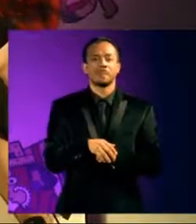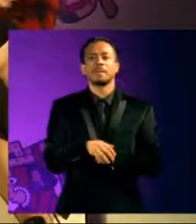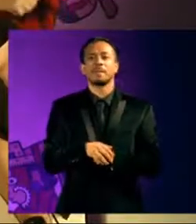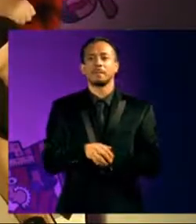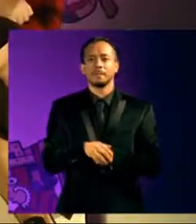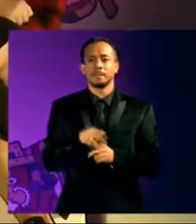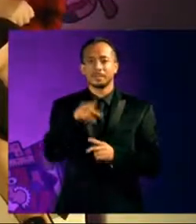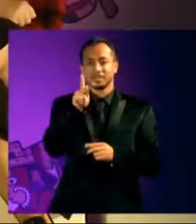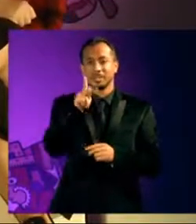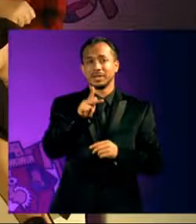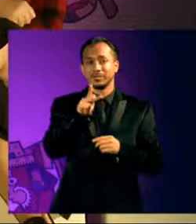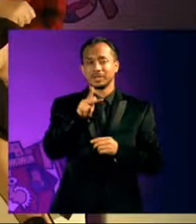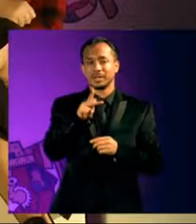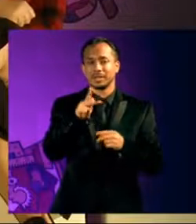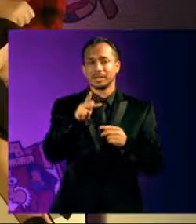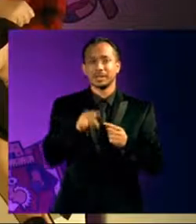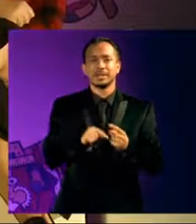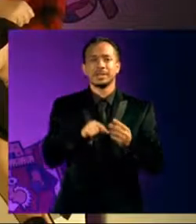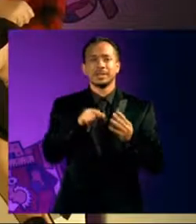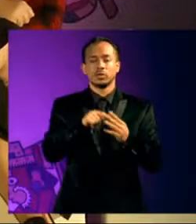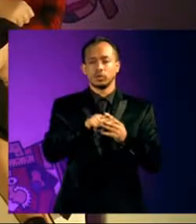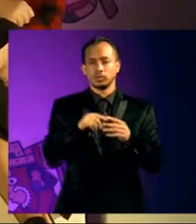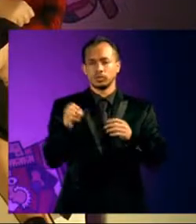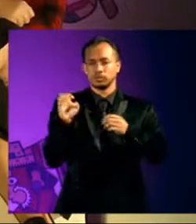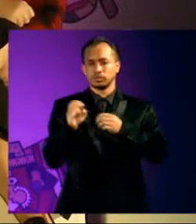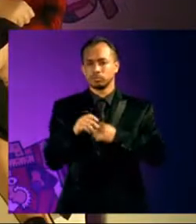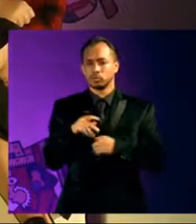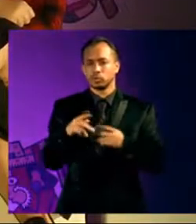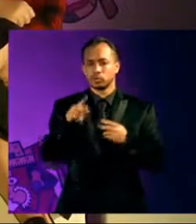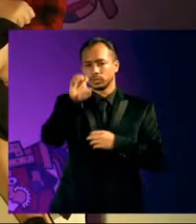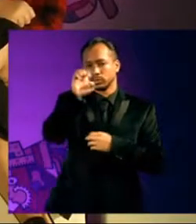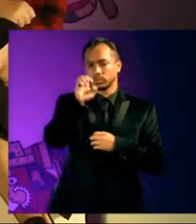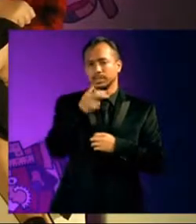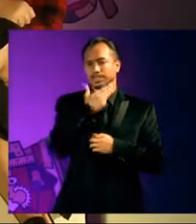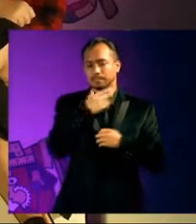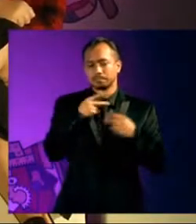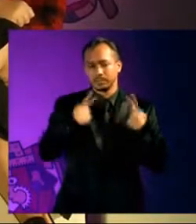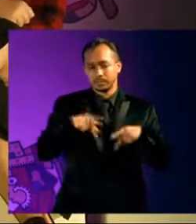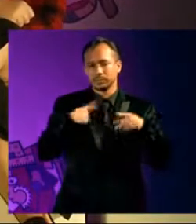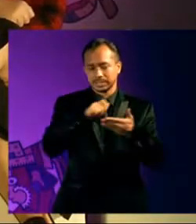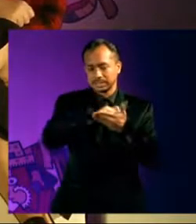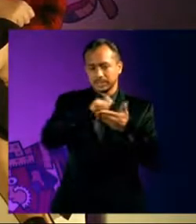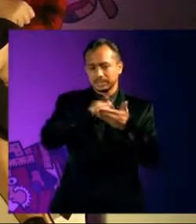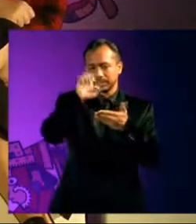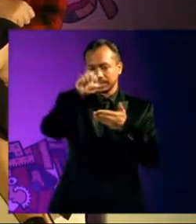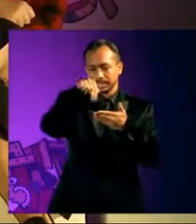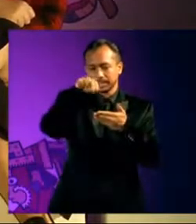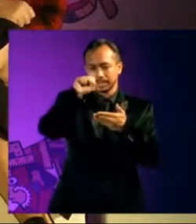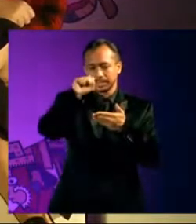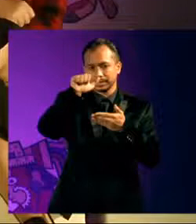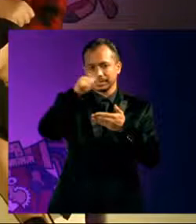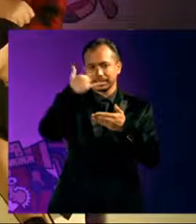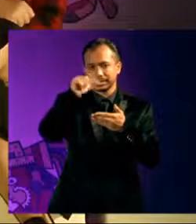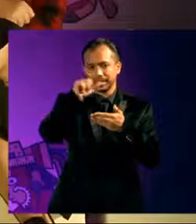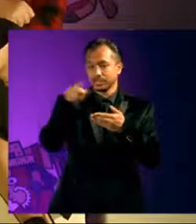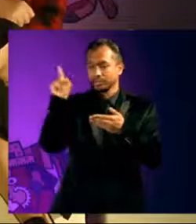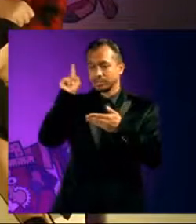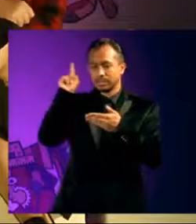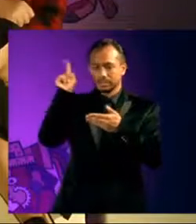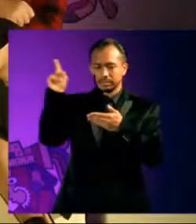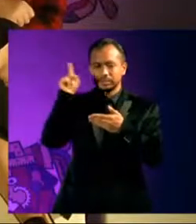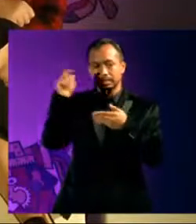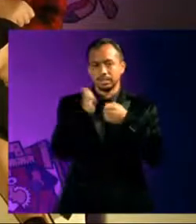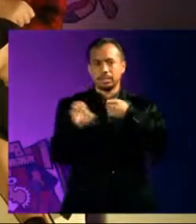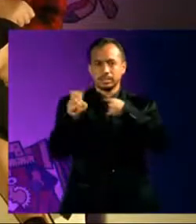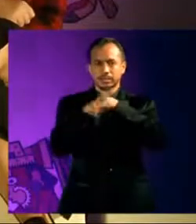los ensayistas europeos están revisando qué es eso que fueron sus imperios en áfrica en